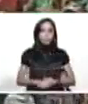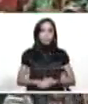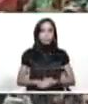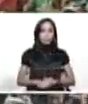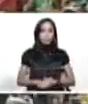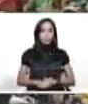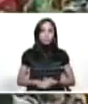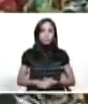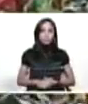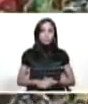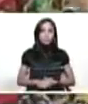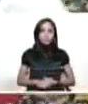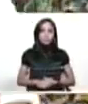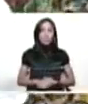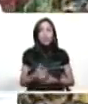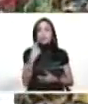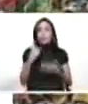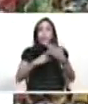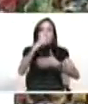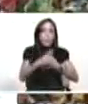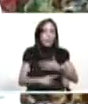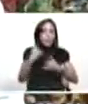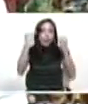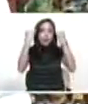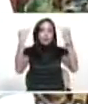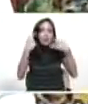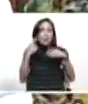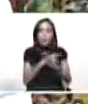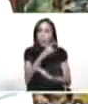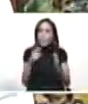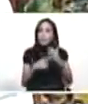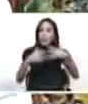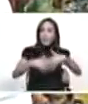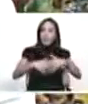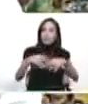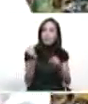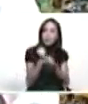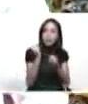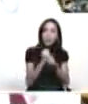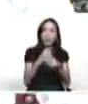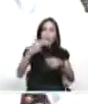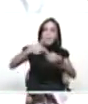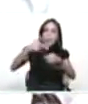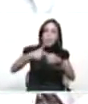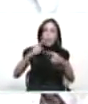debe tener un plan inmediato, los trabajadores de PDVSA, del transporte,